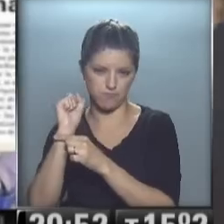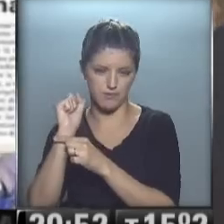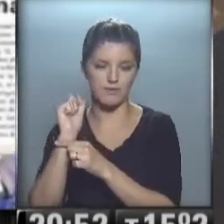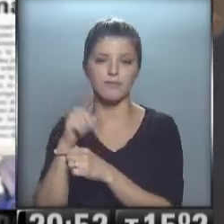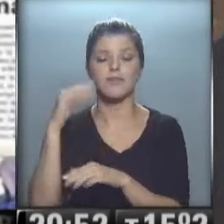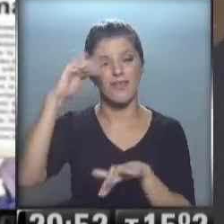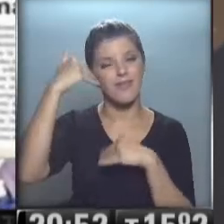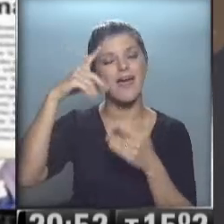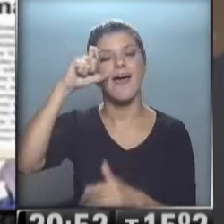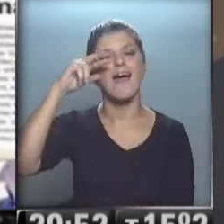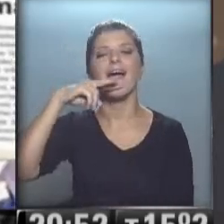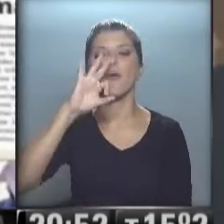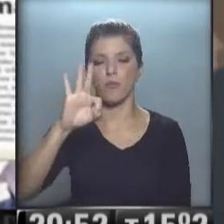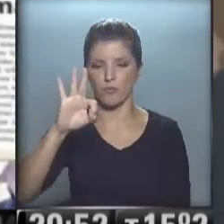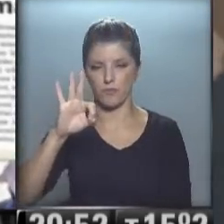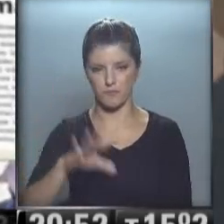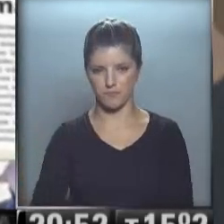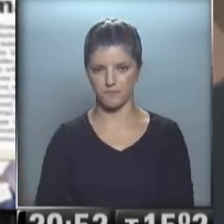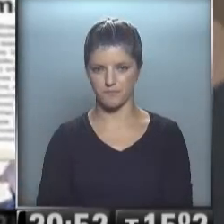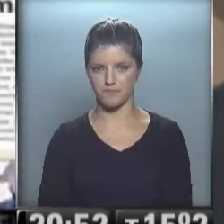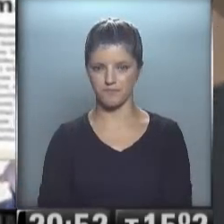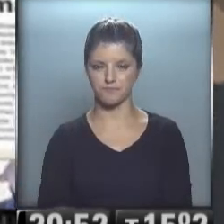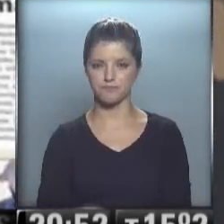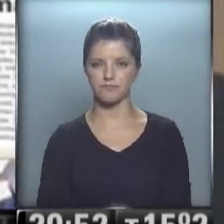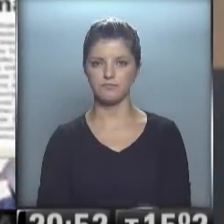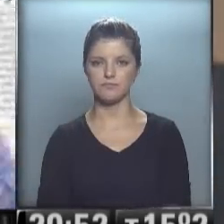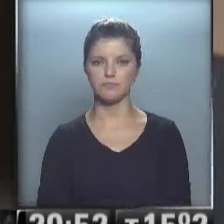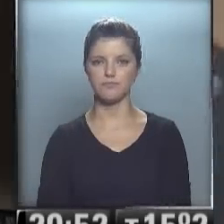dedicada a Evo Morales.